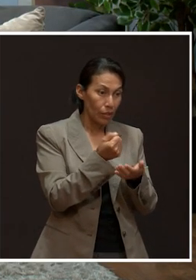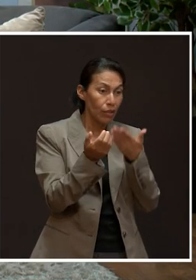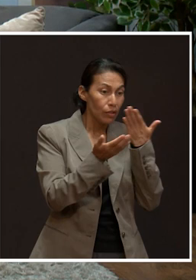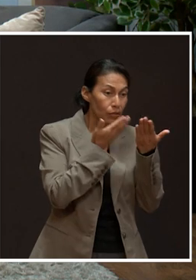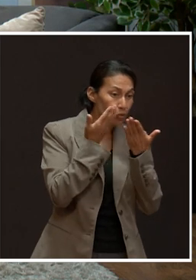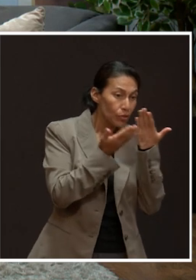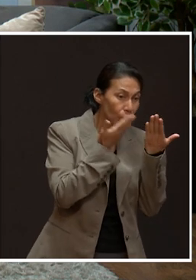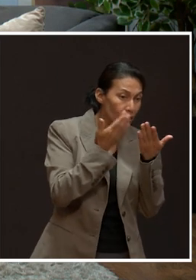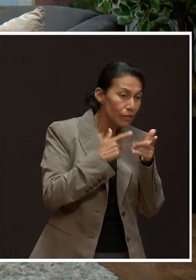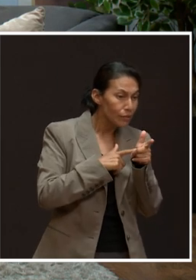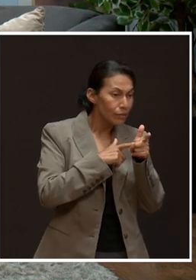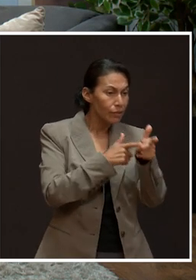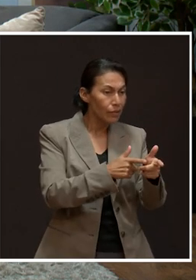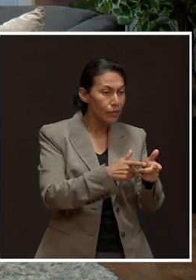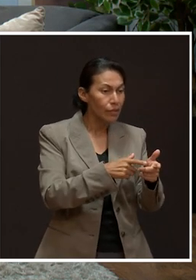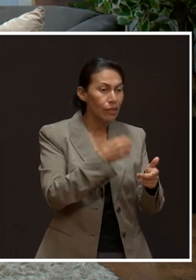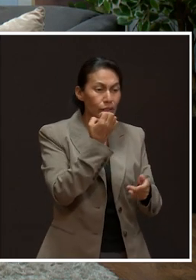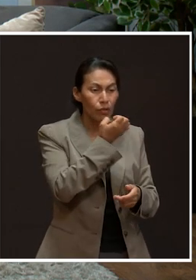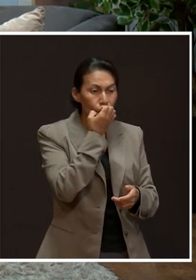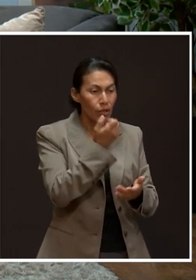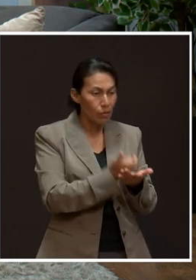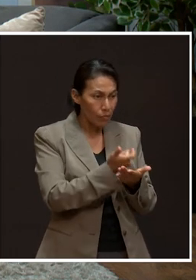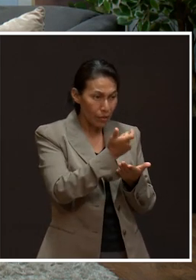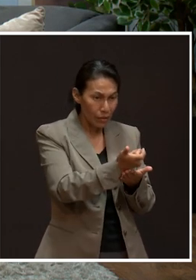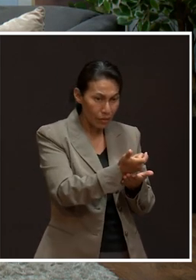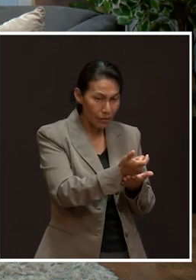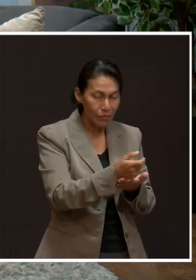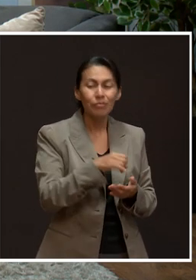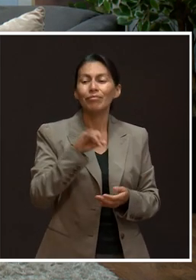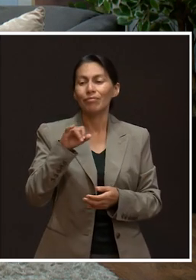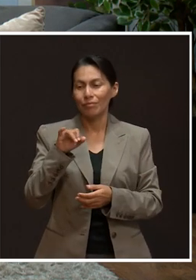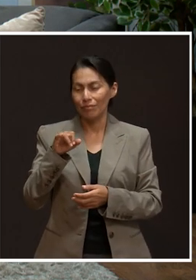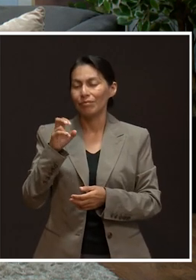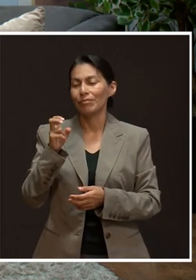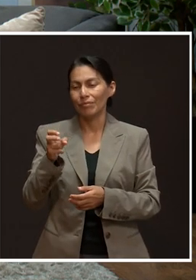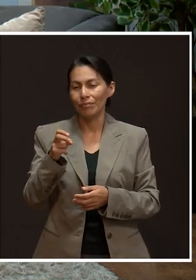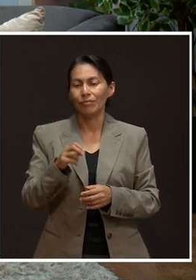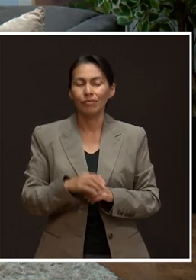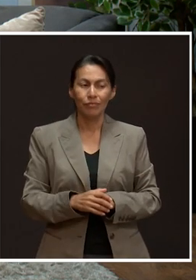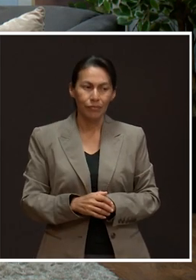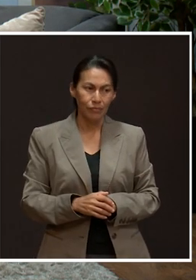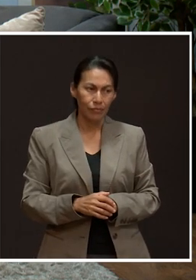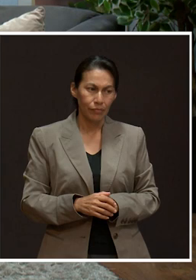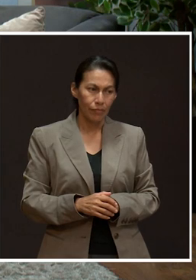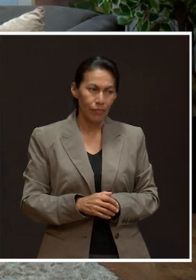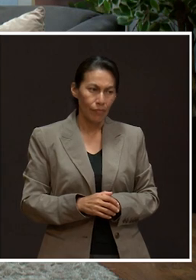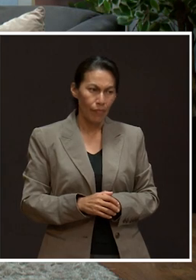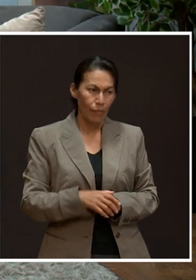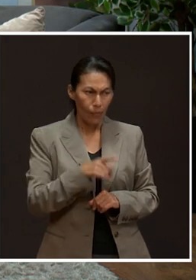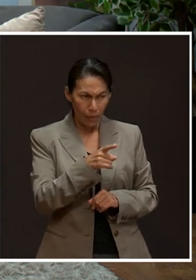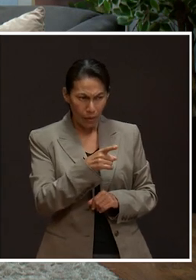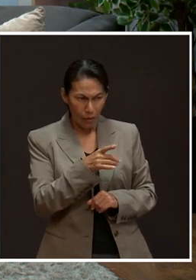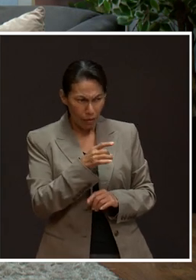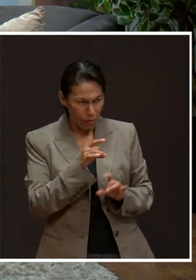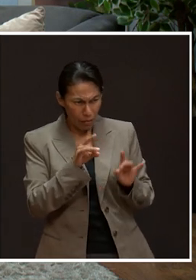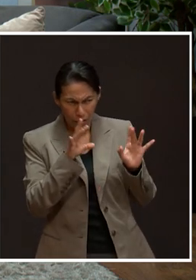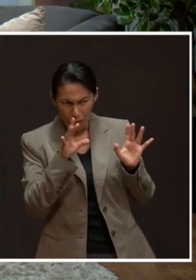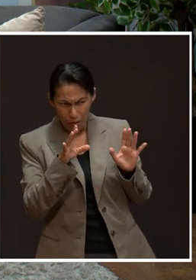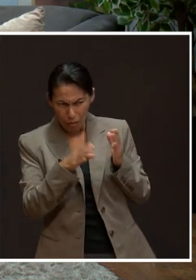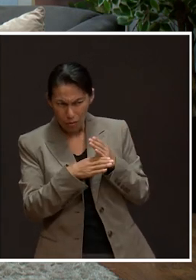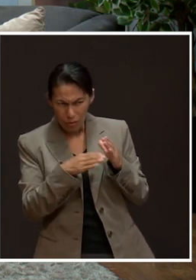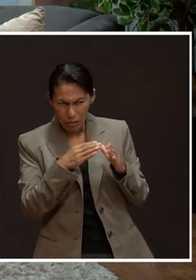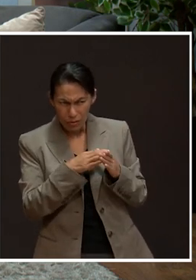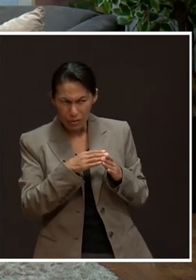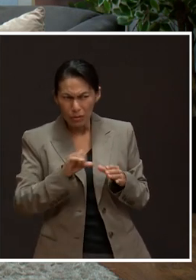continuar estudiando, pagando tu colegiatura aquí en la universidad. Entonces, a ti te han pasado algunas